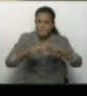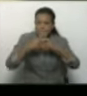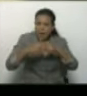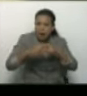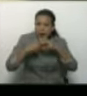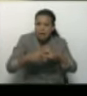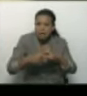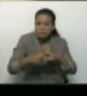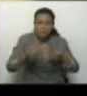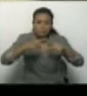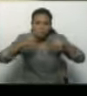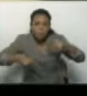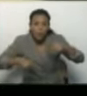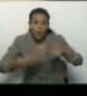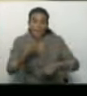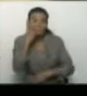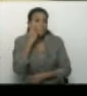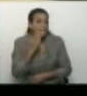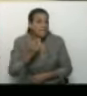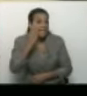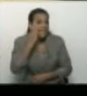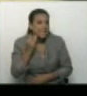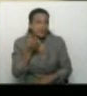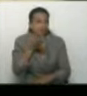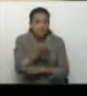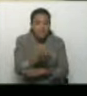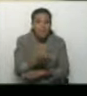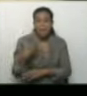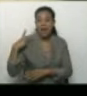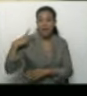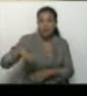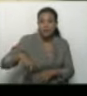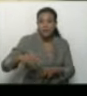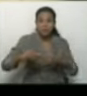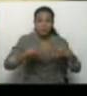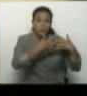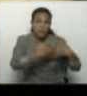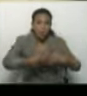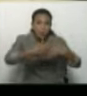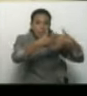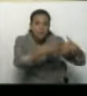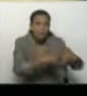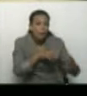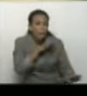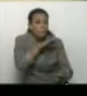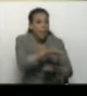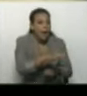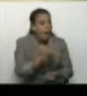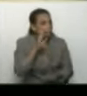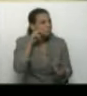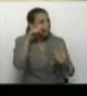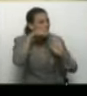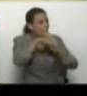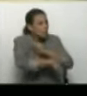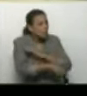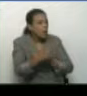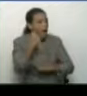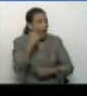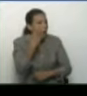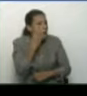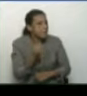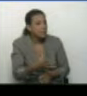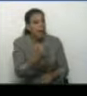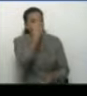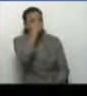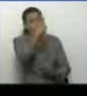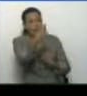fue la experiencia directa que tuve con la robótica en ese entonces que me llevó a dar un paso más allá. Y al tener esa experiencia dije, bueno,